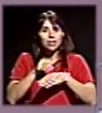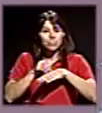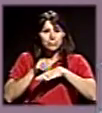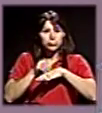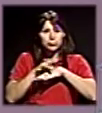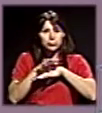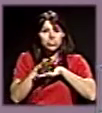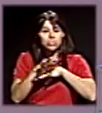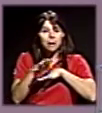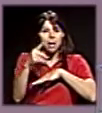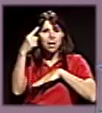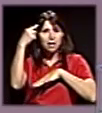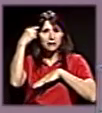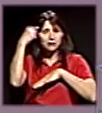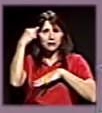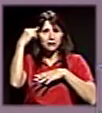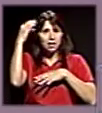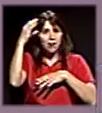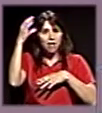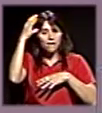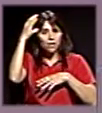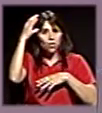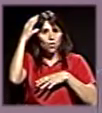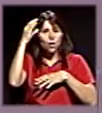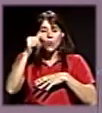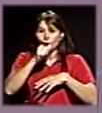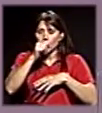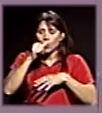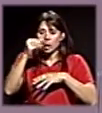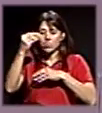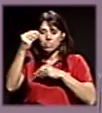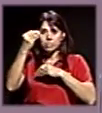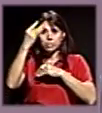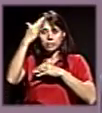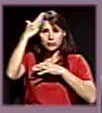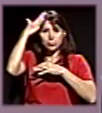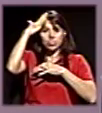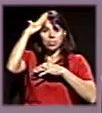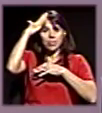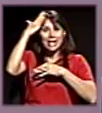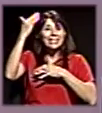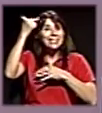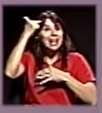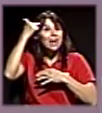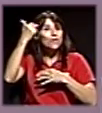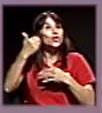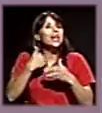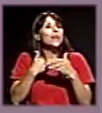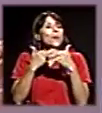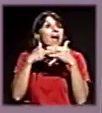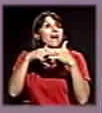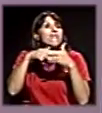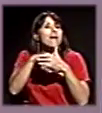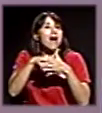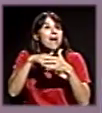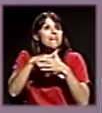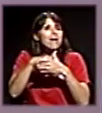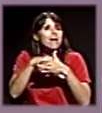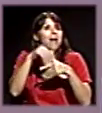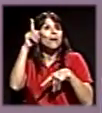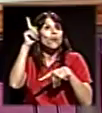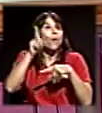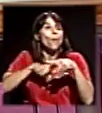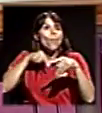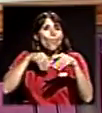cerebro para empezar si el cerebro tiene una barrera que no deja entrar químicos de afuera Cómo cómo es